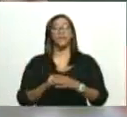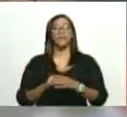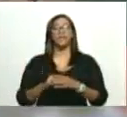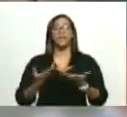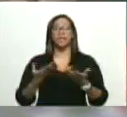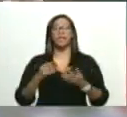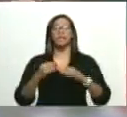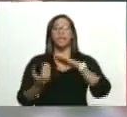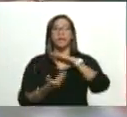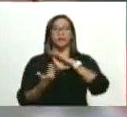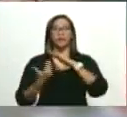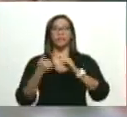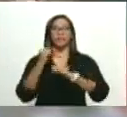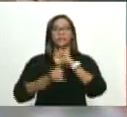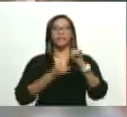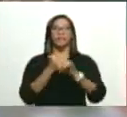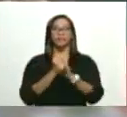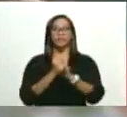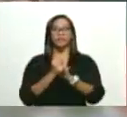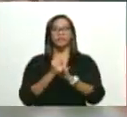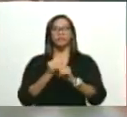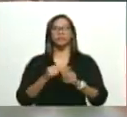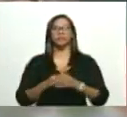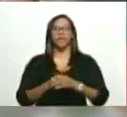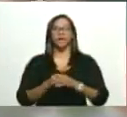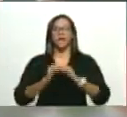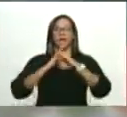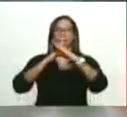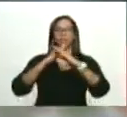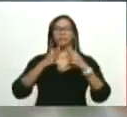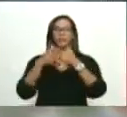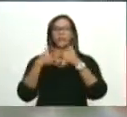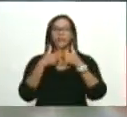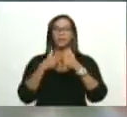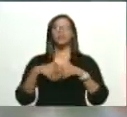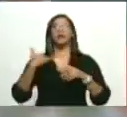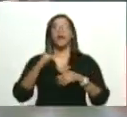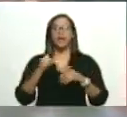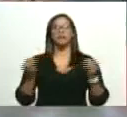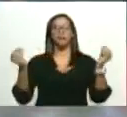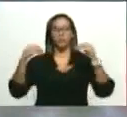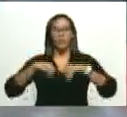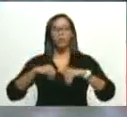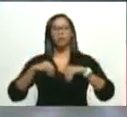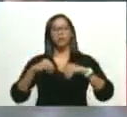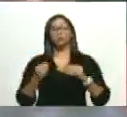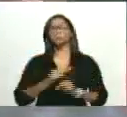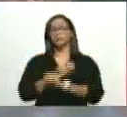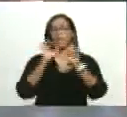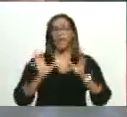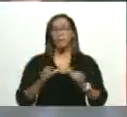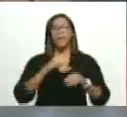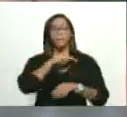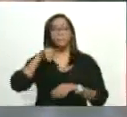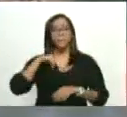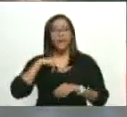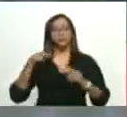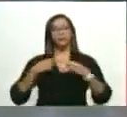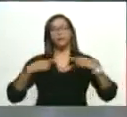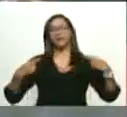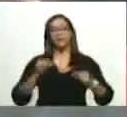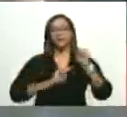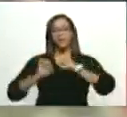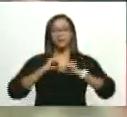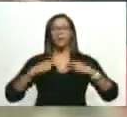la Plataforma Internacional Antiimperialista. O sea que hay una cita de, por supuesto, miembros de la Red en Defensa de la Humanidad,